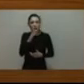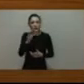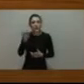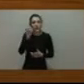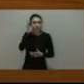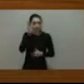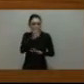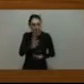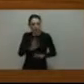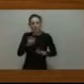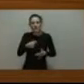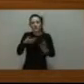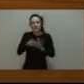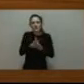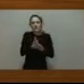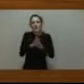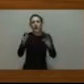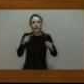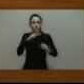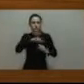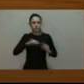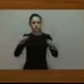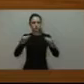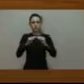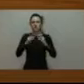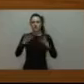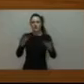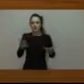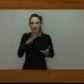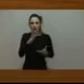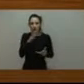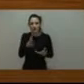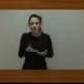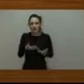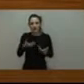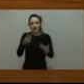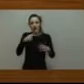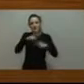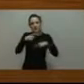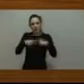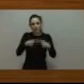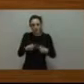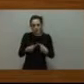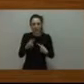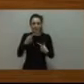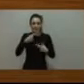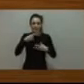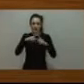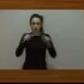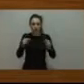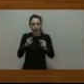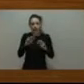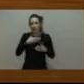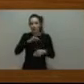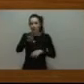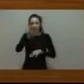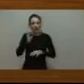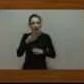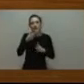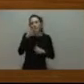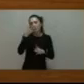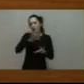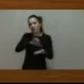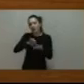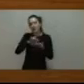pero es de puro sentido común. Y es que las familias asturianas son suficientemente inteligentes para elegir su centro educativo o su escuela infantil